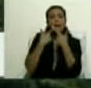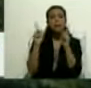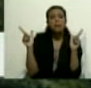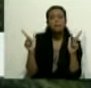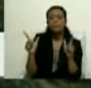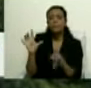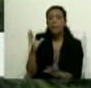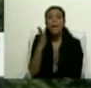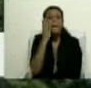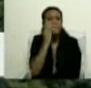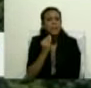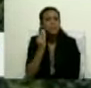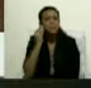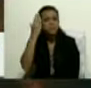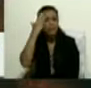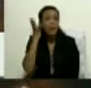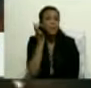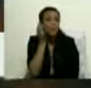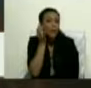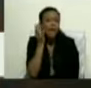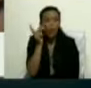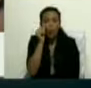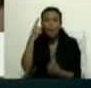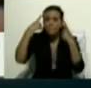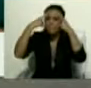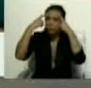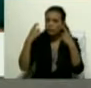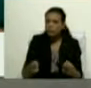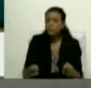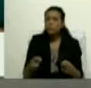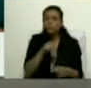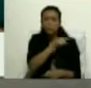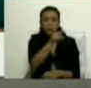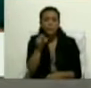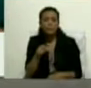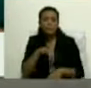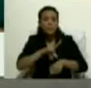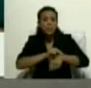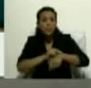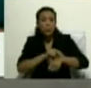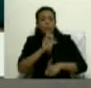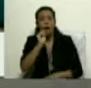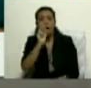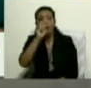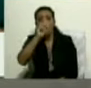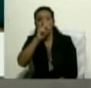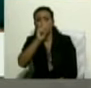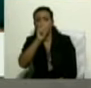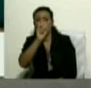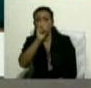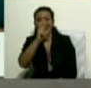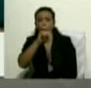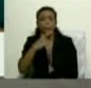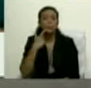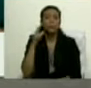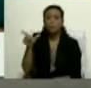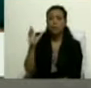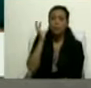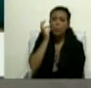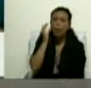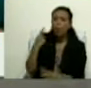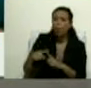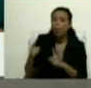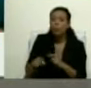de experiencia, mujeres de trayectoria, como son el caso del doctor Antonio Sotillo, la doctora Elis Ojeda, y